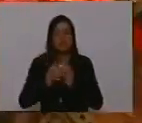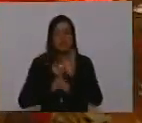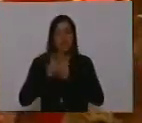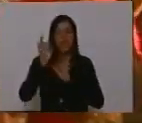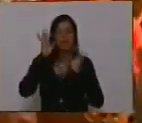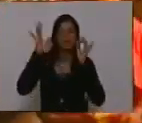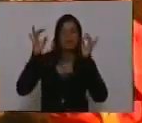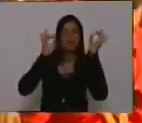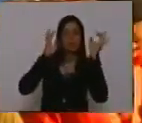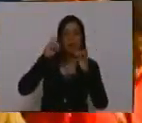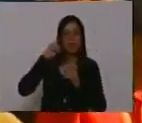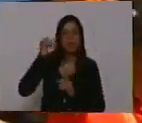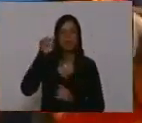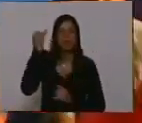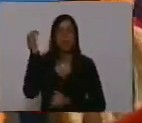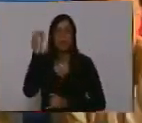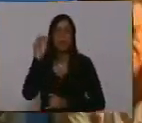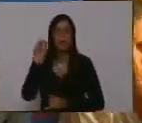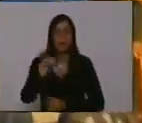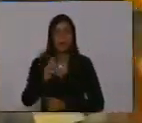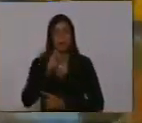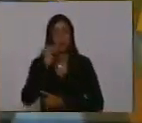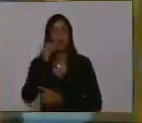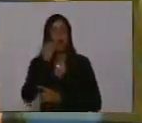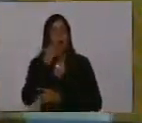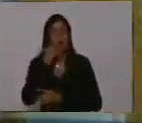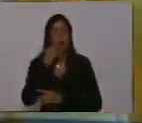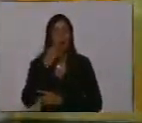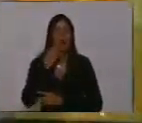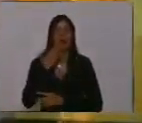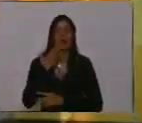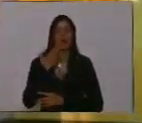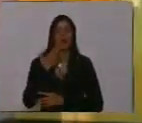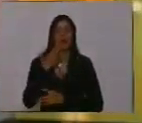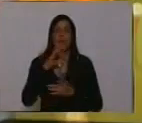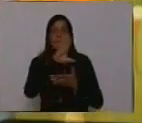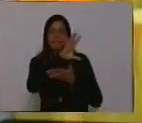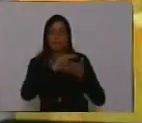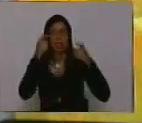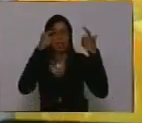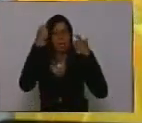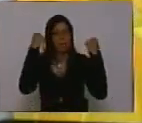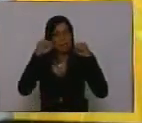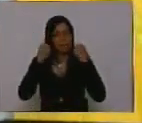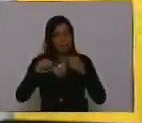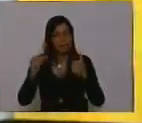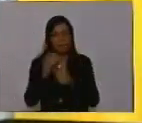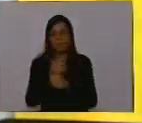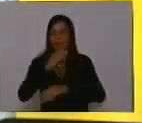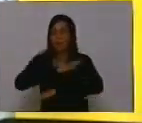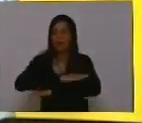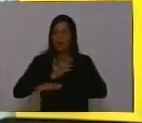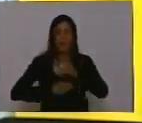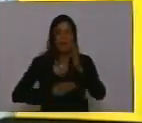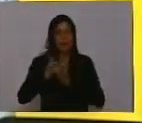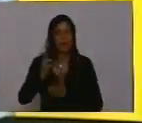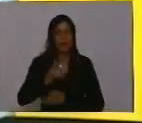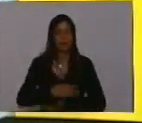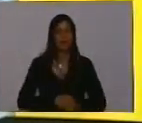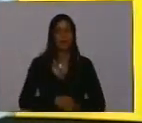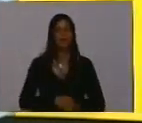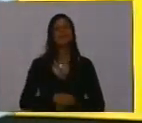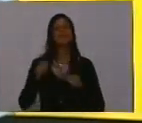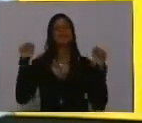innovando. Y es esa juventud que no va a defraudar el legado de Chávez. En tal sentido,